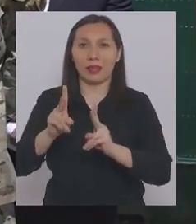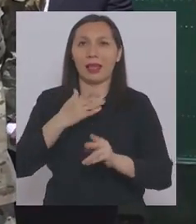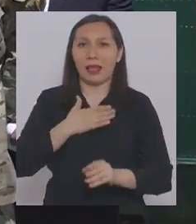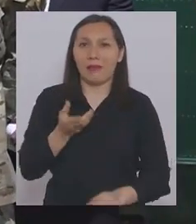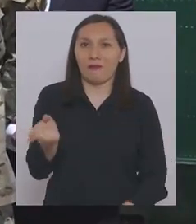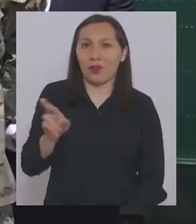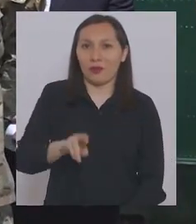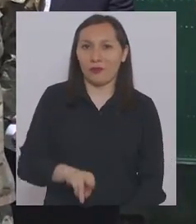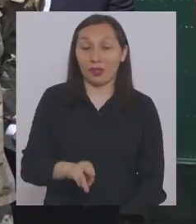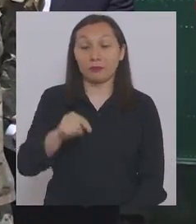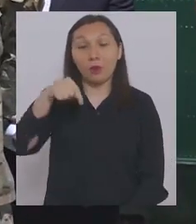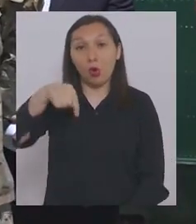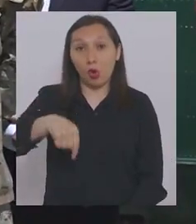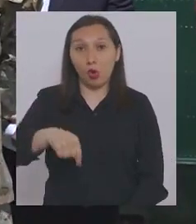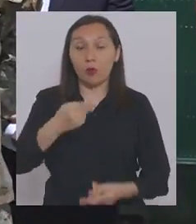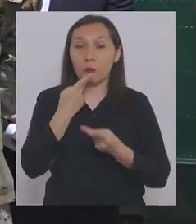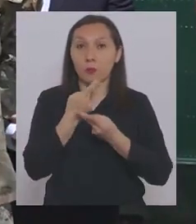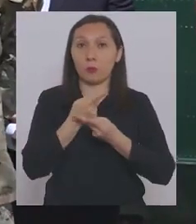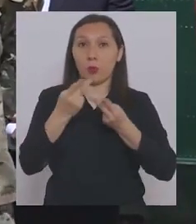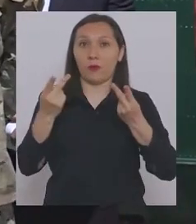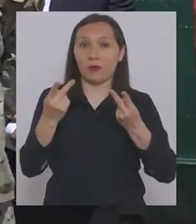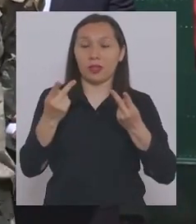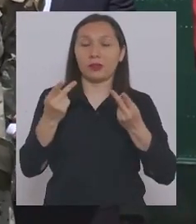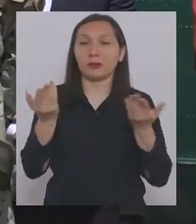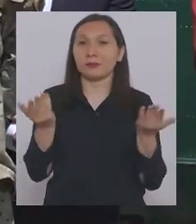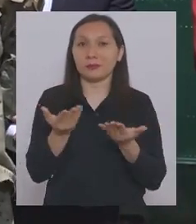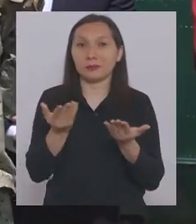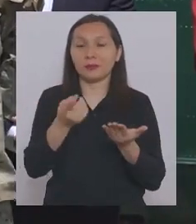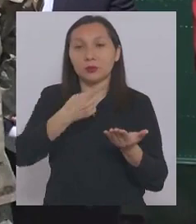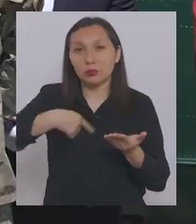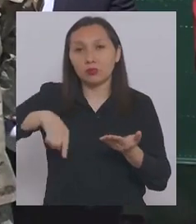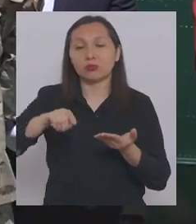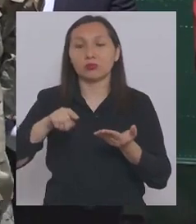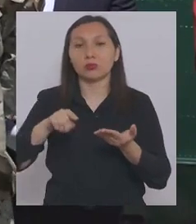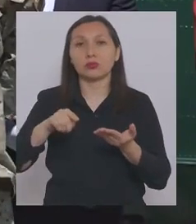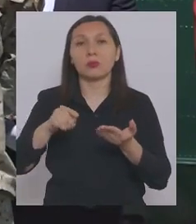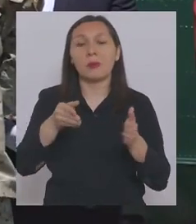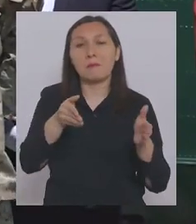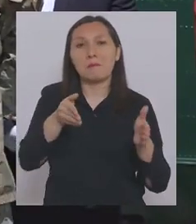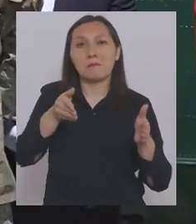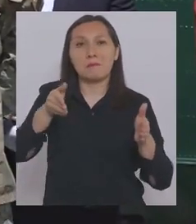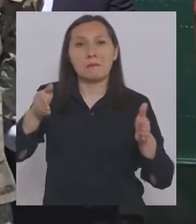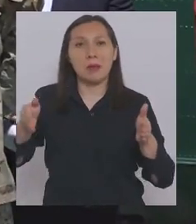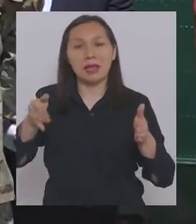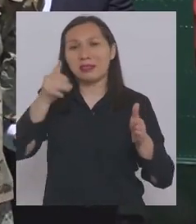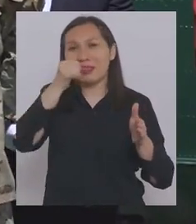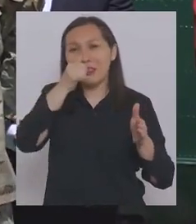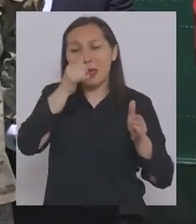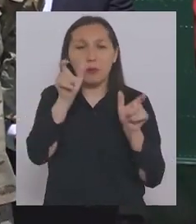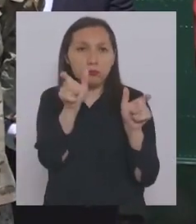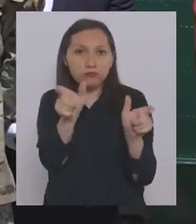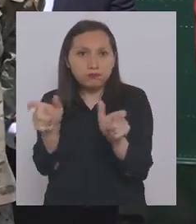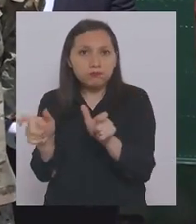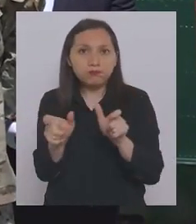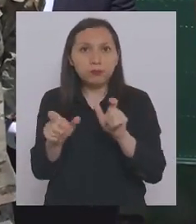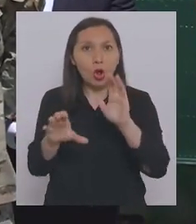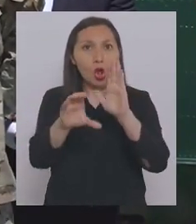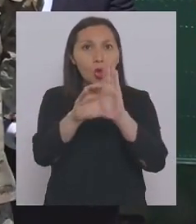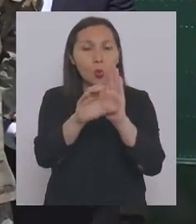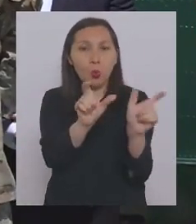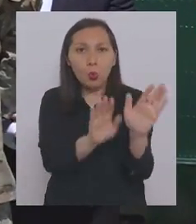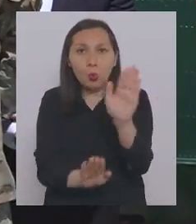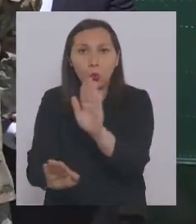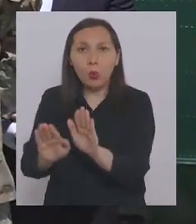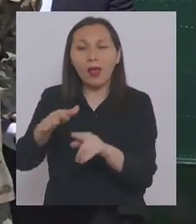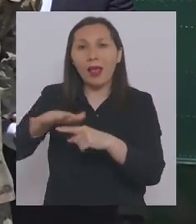Hoy anunciamos que hemos extendido este periodo de excepción constitucional por